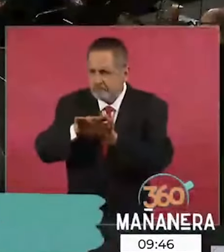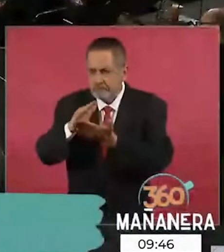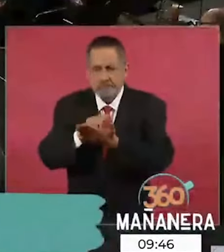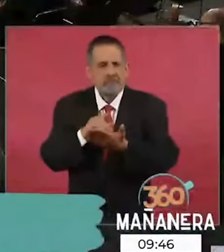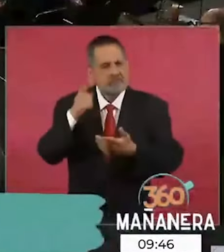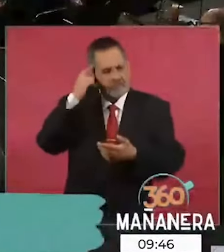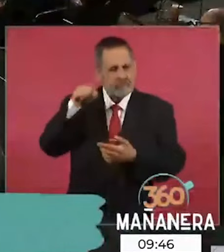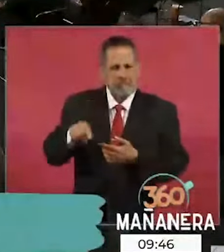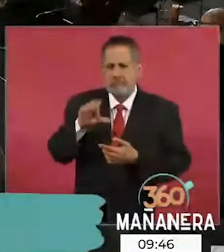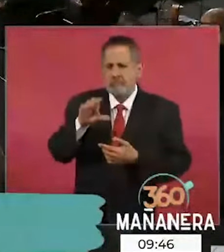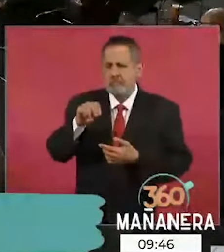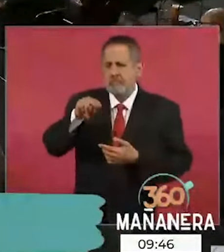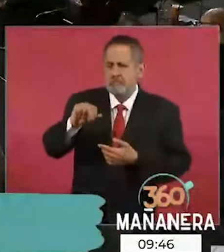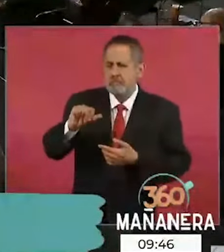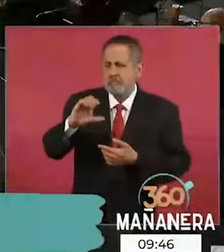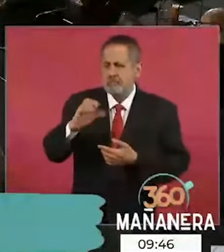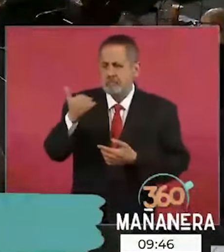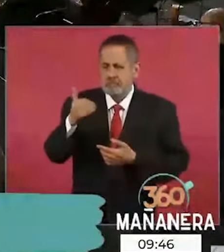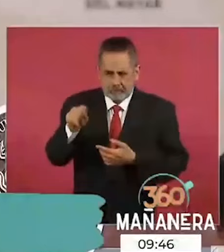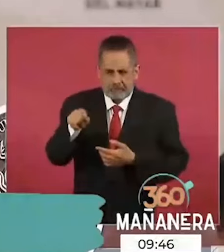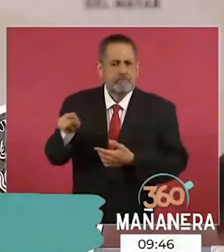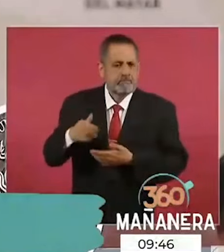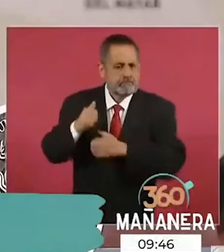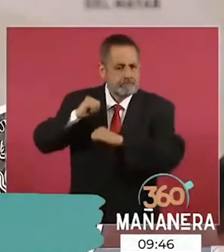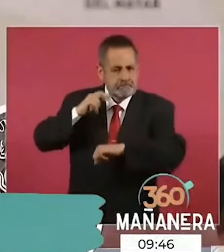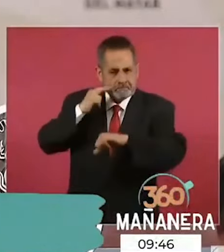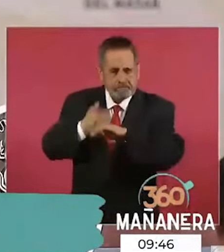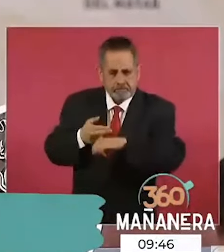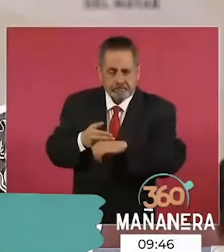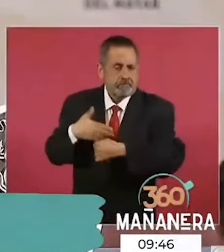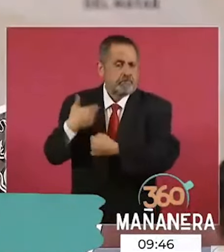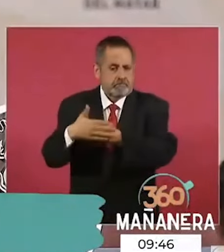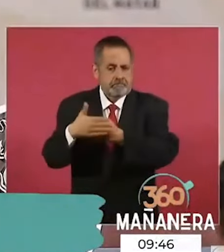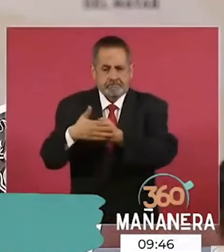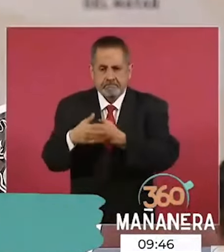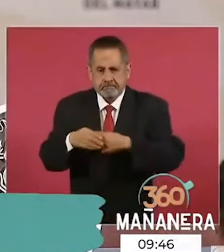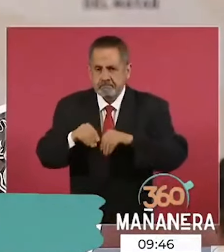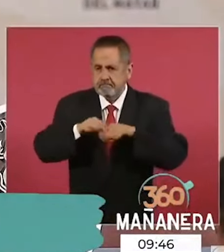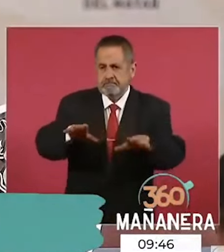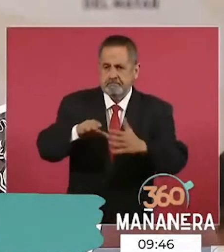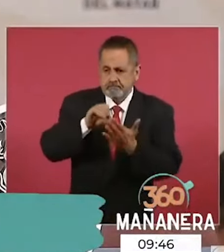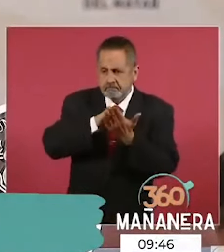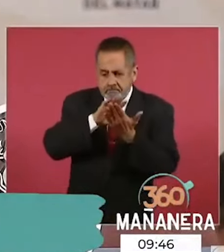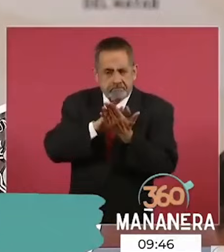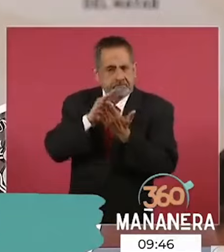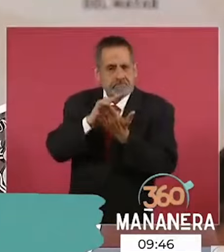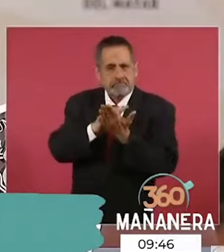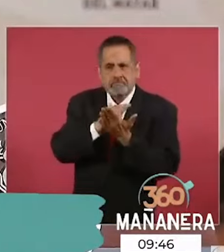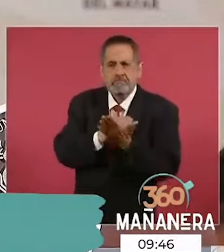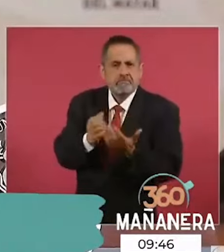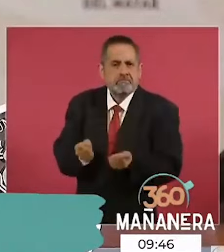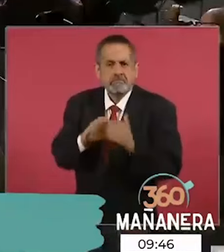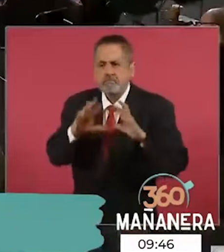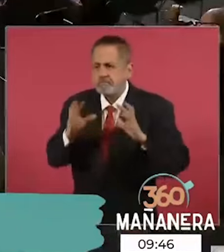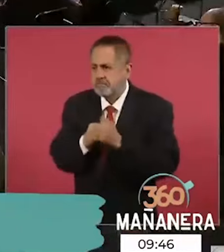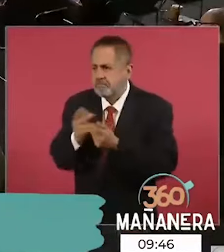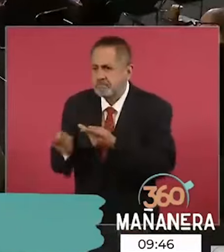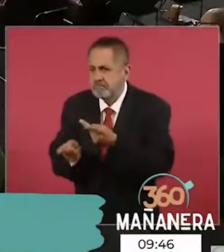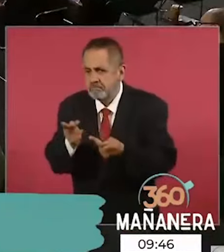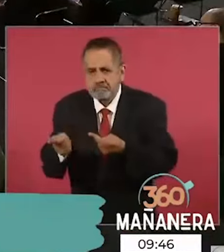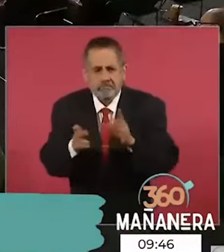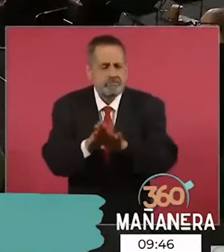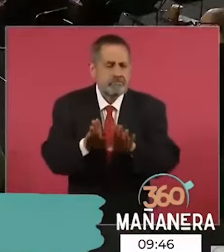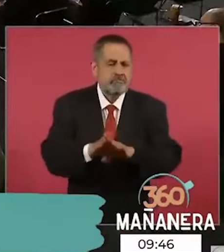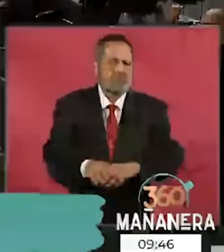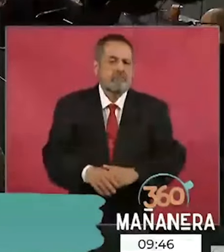pasados llegaron procedentes de Asia particularmente de china en seres domésticos como estufas y